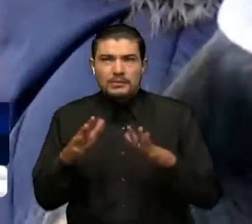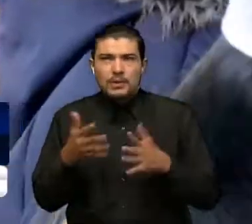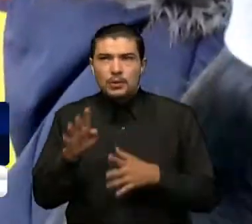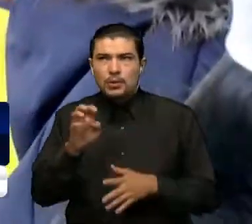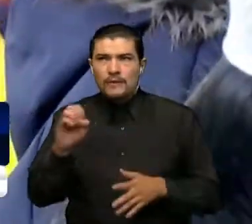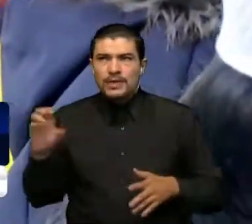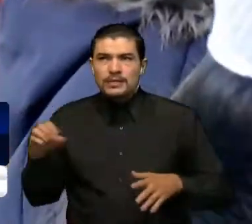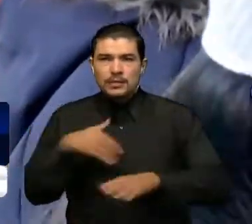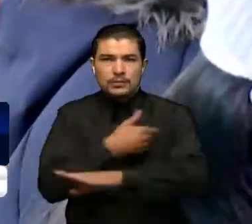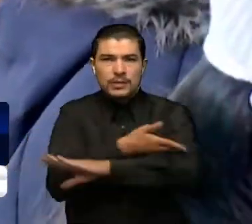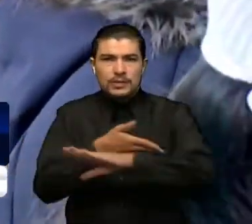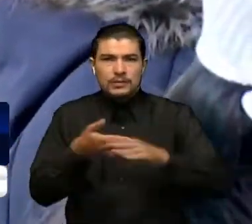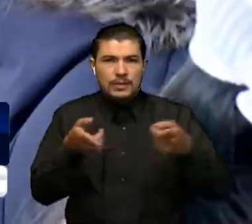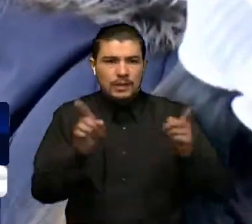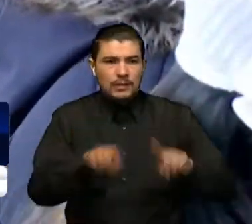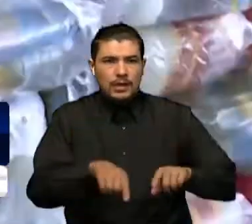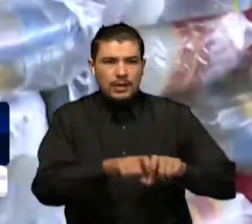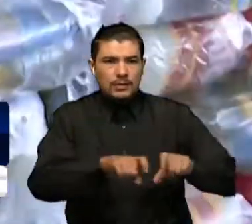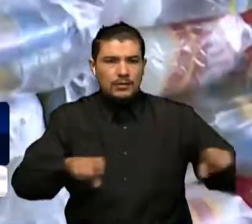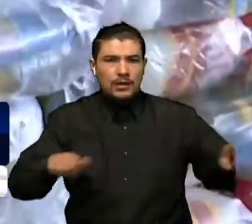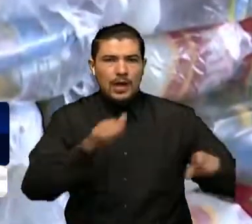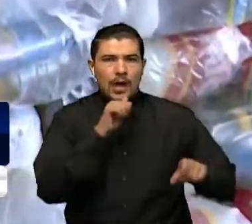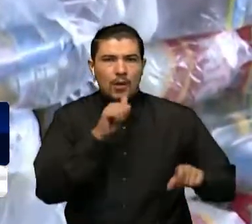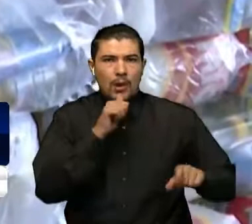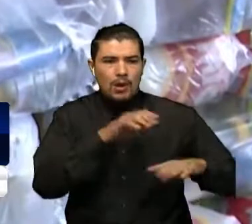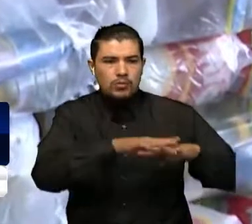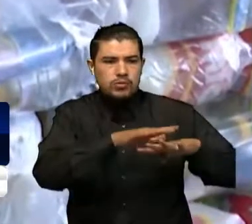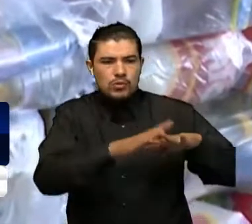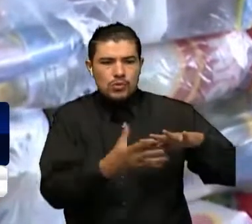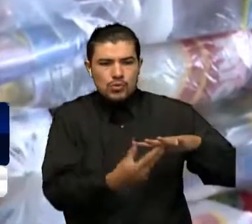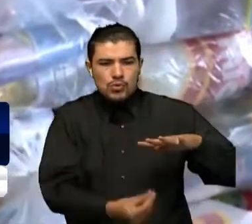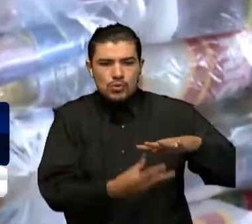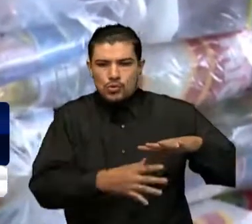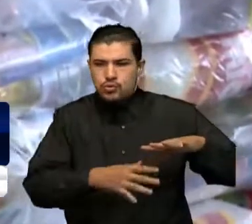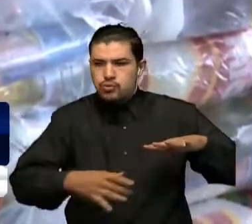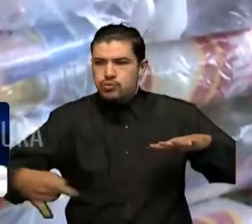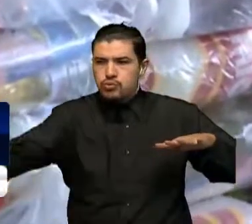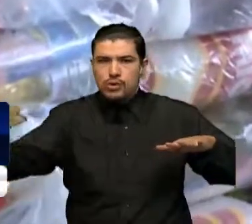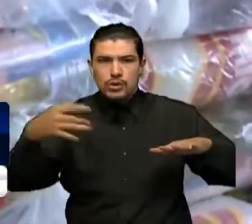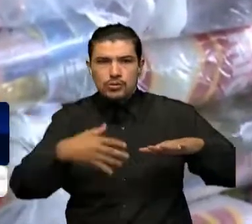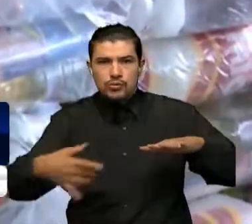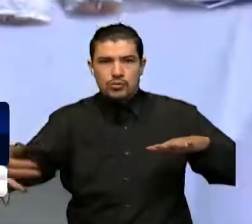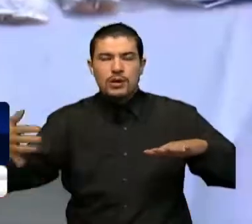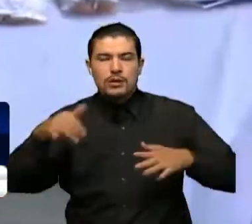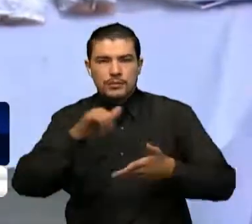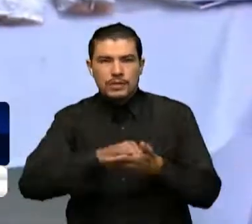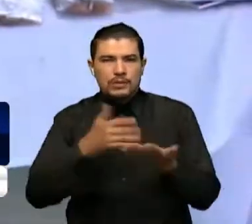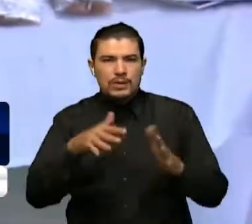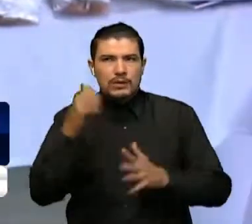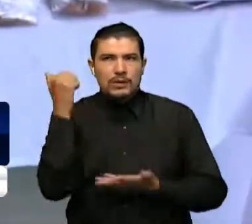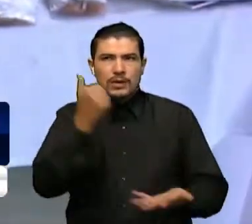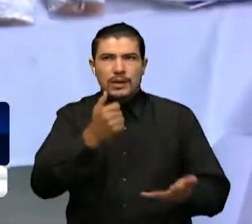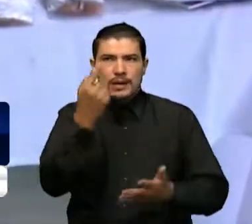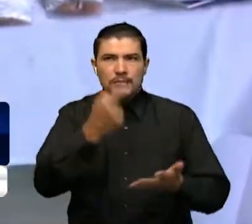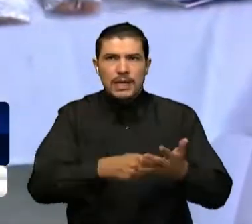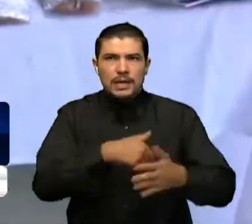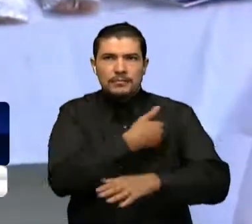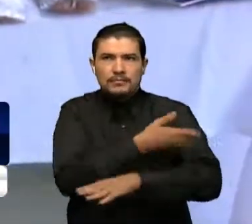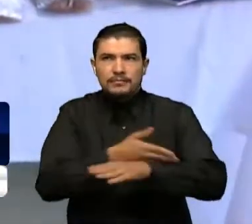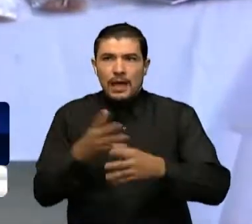entregó el alcantarillado y los reservorios por un valor cercano a los 1.000 millones de pesos. Se está avanzando en todos los